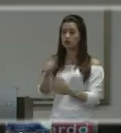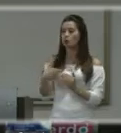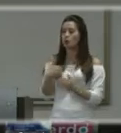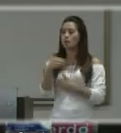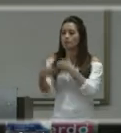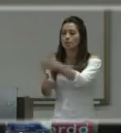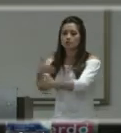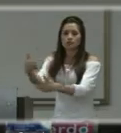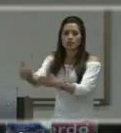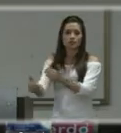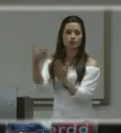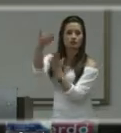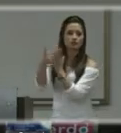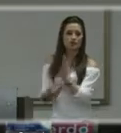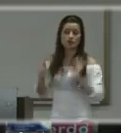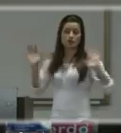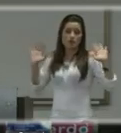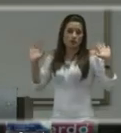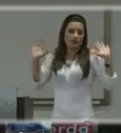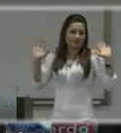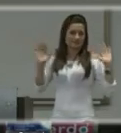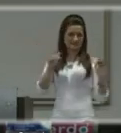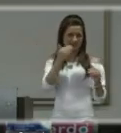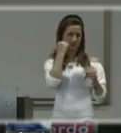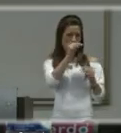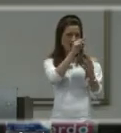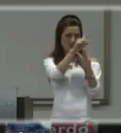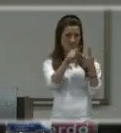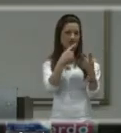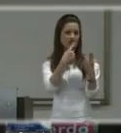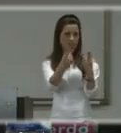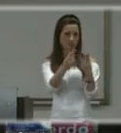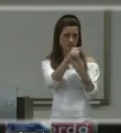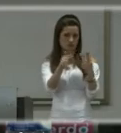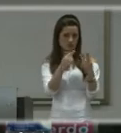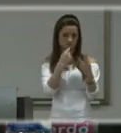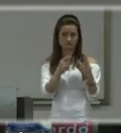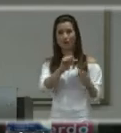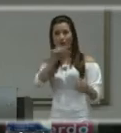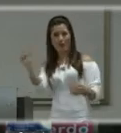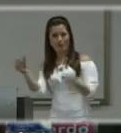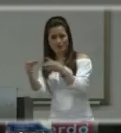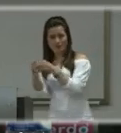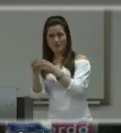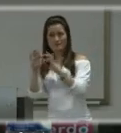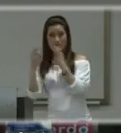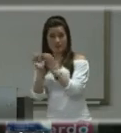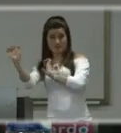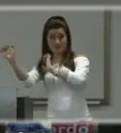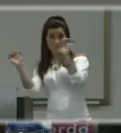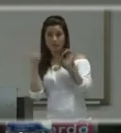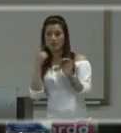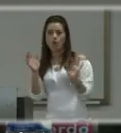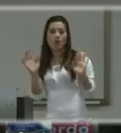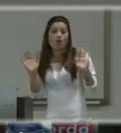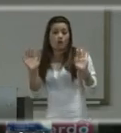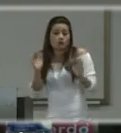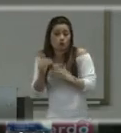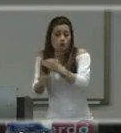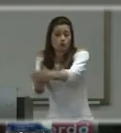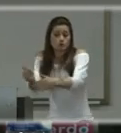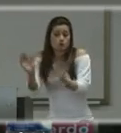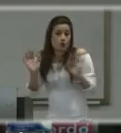ese sentido digamos que lo único que hacen es hacer los defensores de familia también dijeron que solamente se restringían a eso, pero